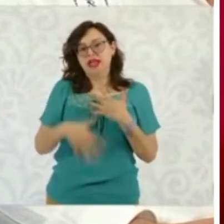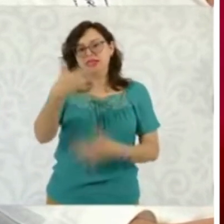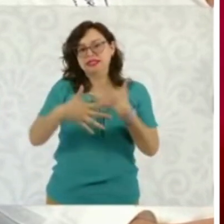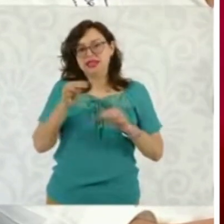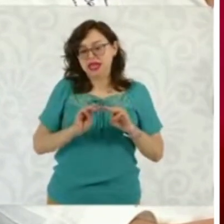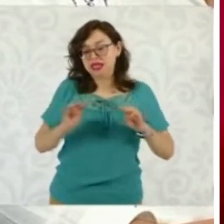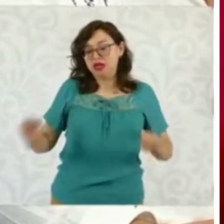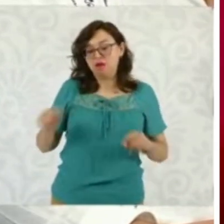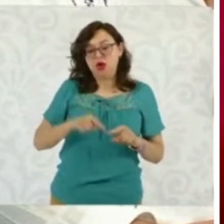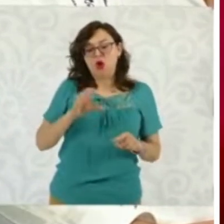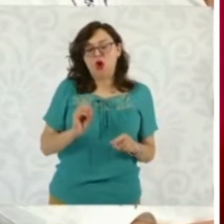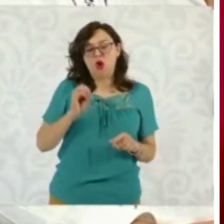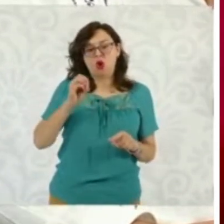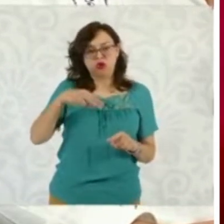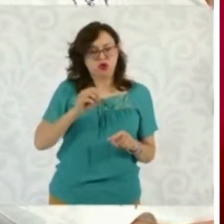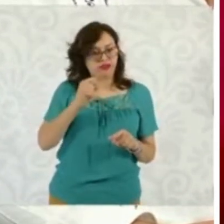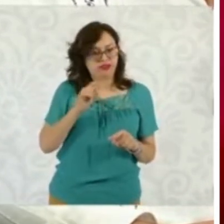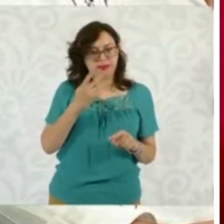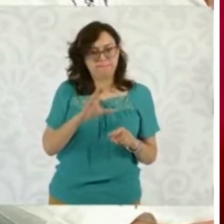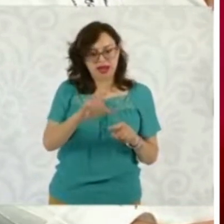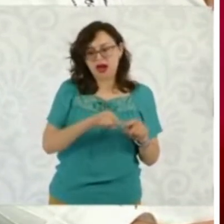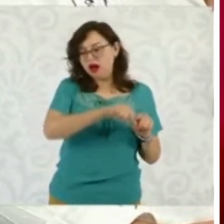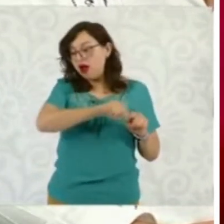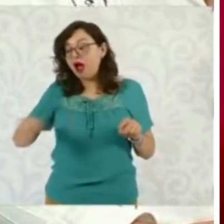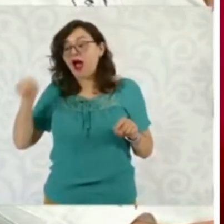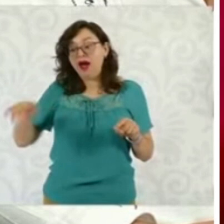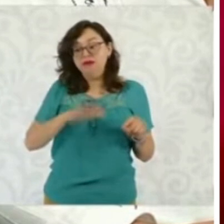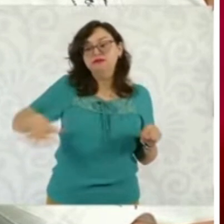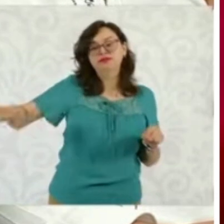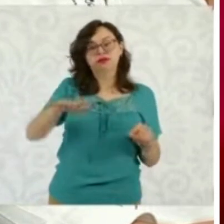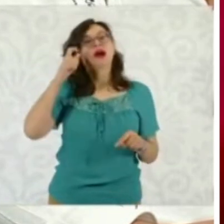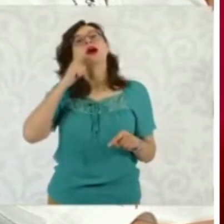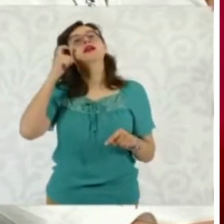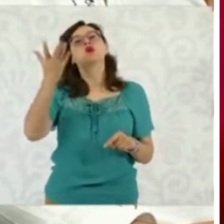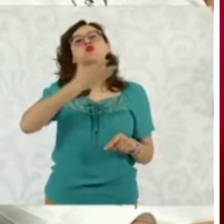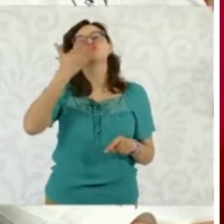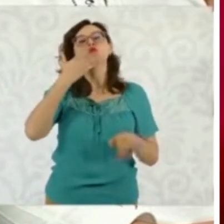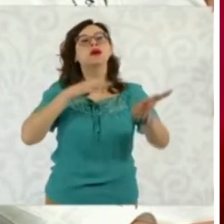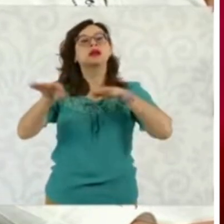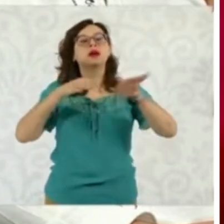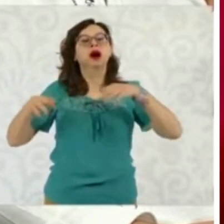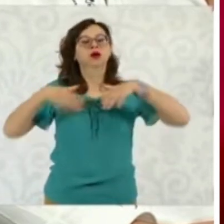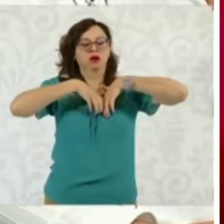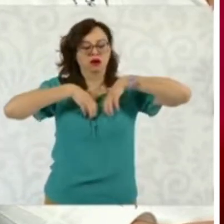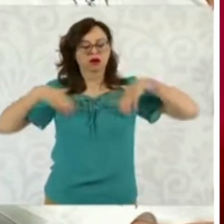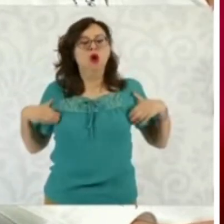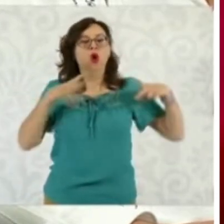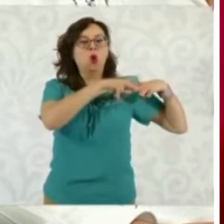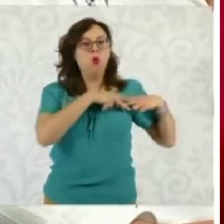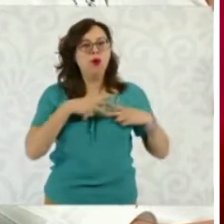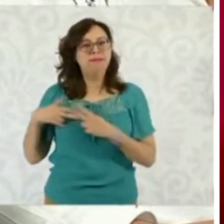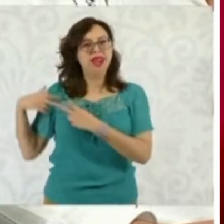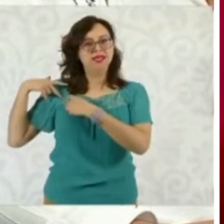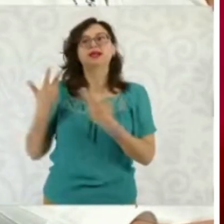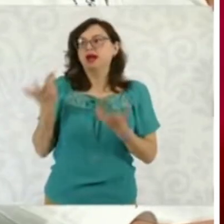Amuzga. En estas regiones en donde hacen los huipiles hermosos de Guerrero, y pues preguntarle si usted consideraría como terminar ese